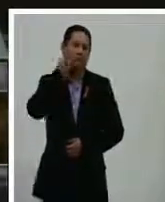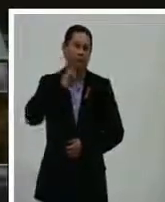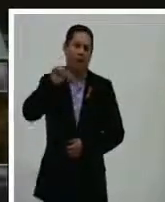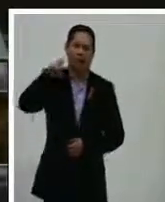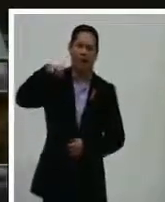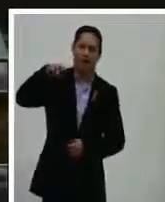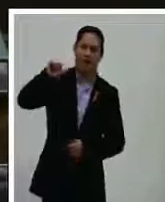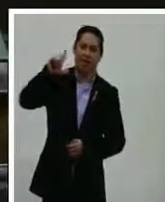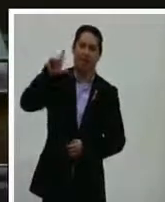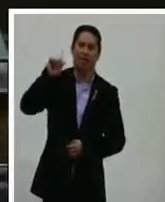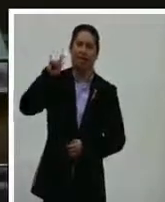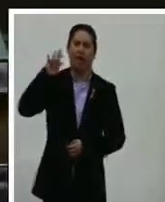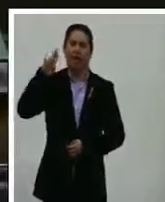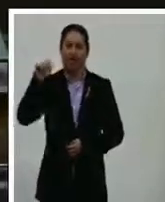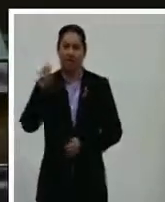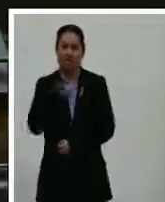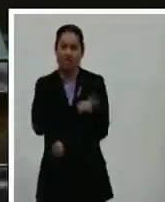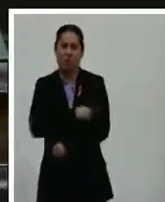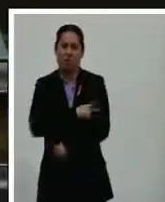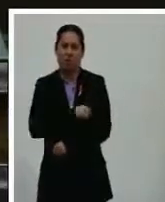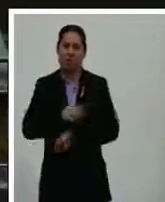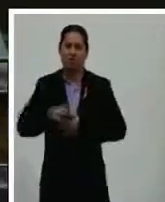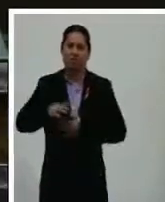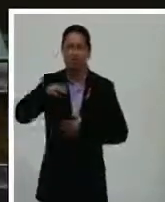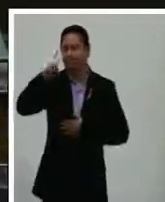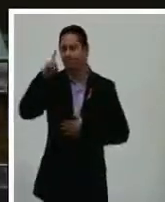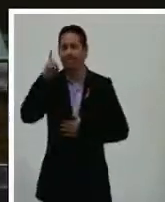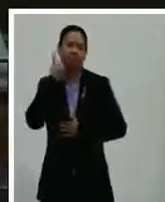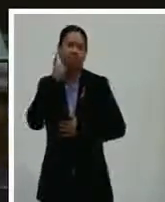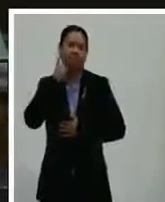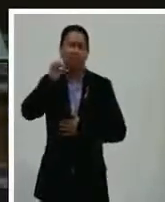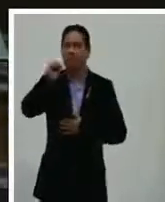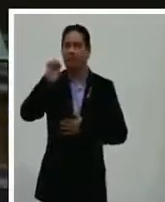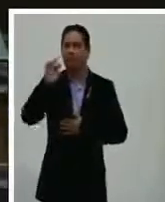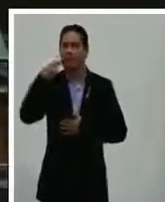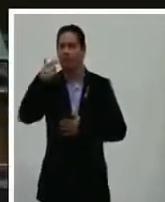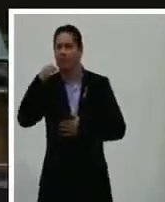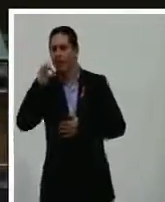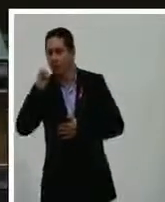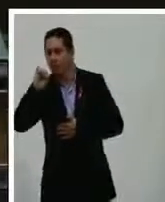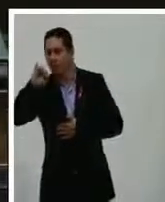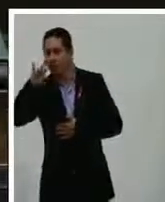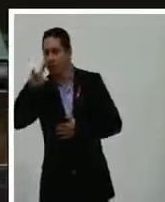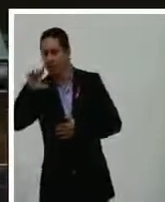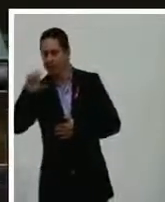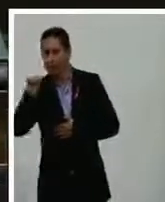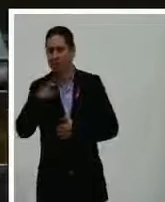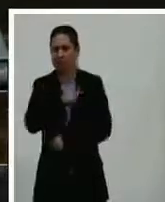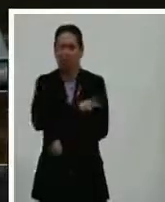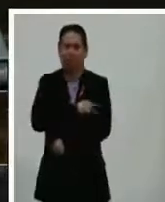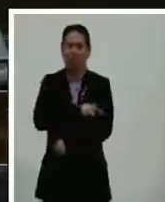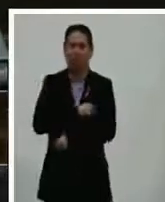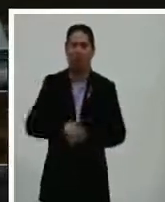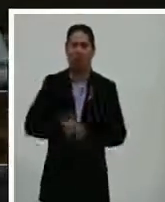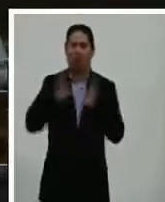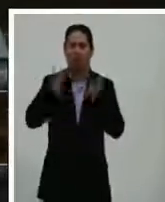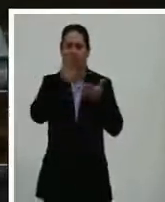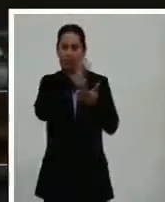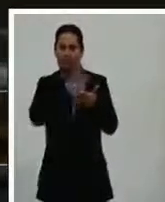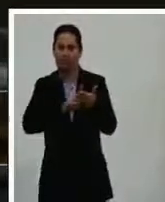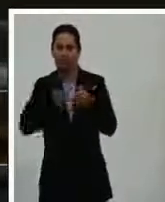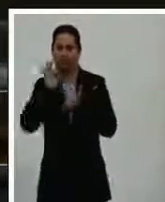ana laura romero basurto vocal diputado sergio rivas vázquez vocal está leído el dictamen